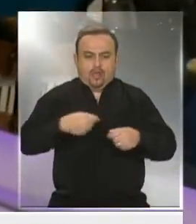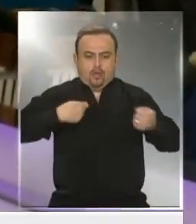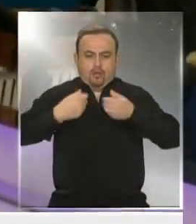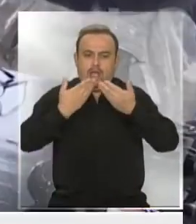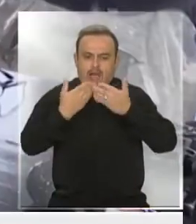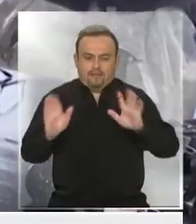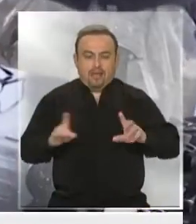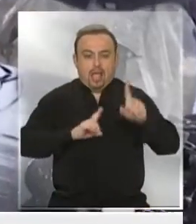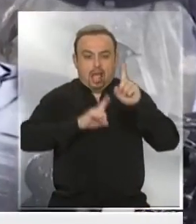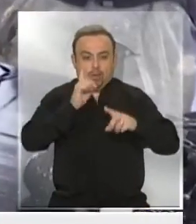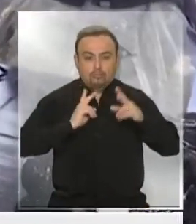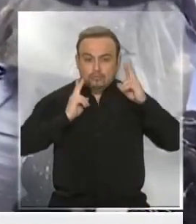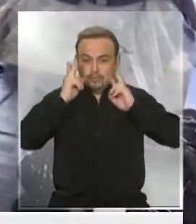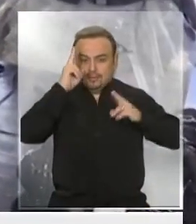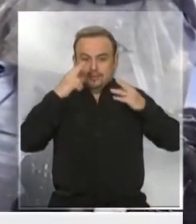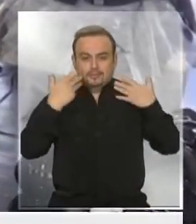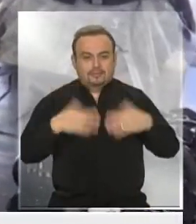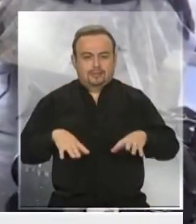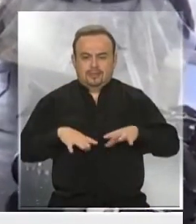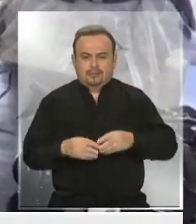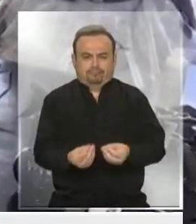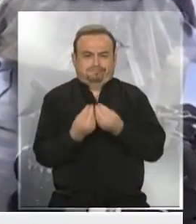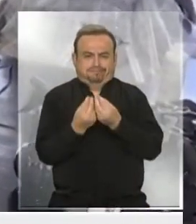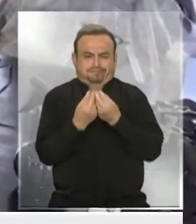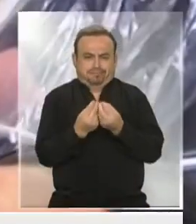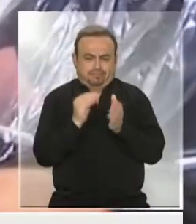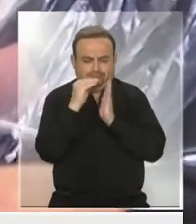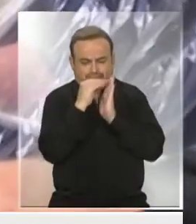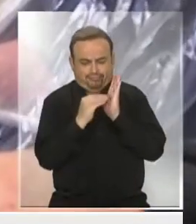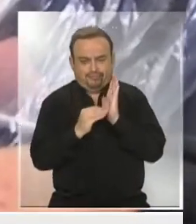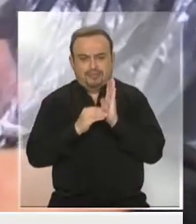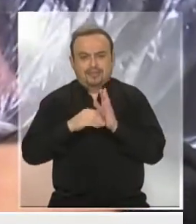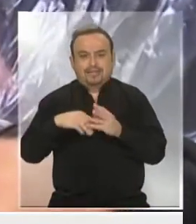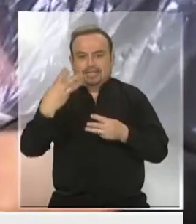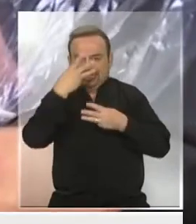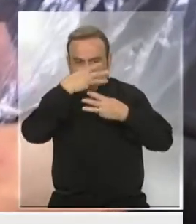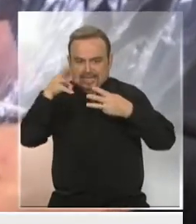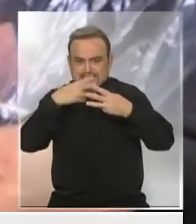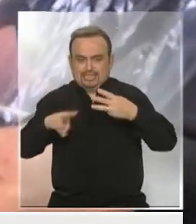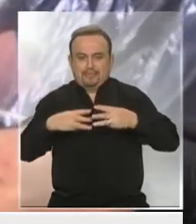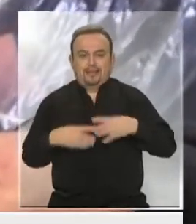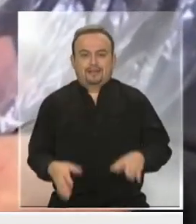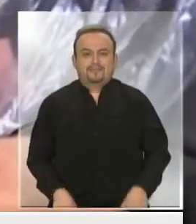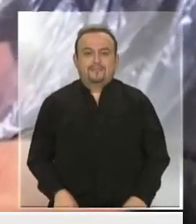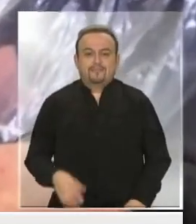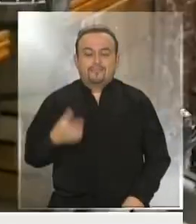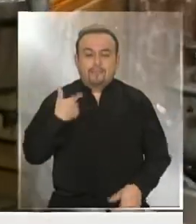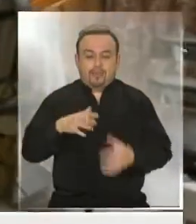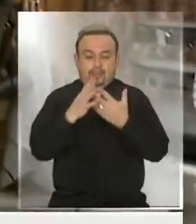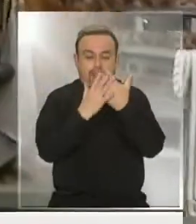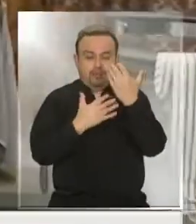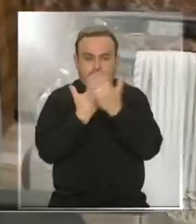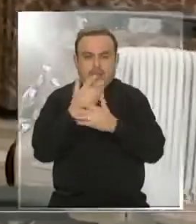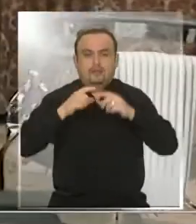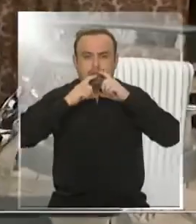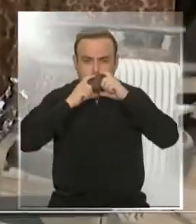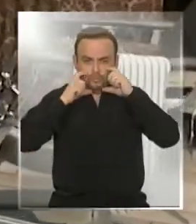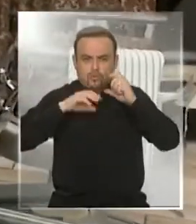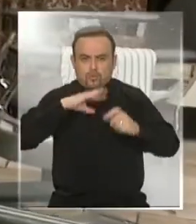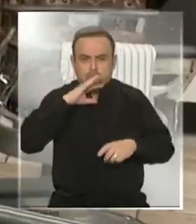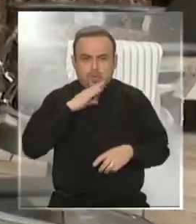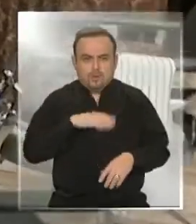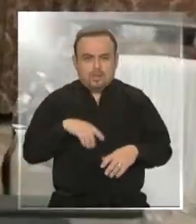y algunas peluquerías ya tienen su agenda repleta para las próximas tres semanas tenemos guantes y usamos mascarillas